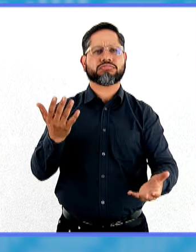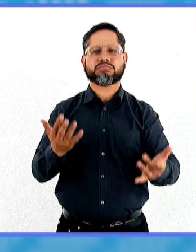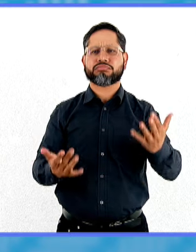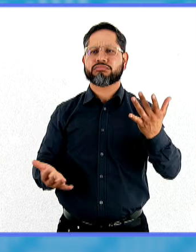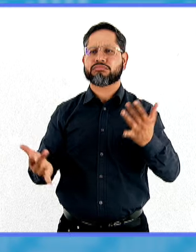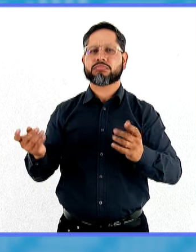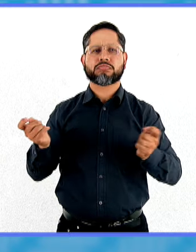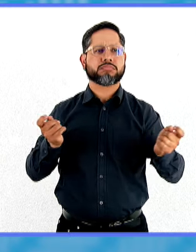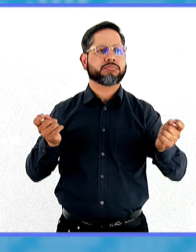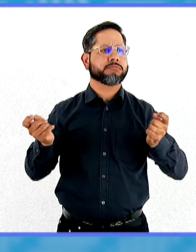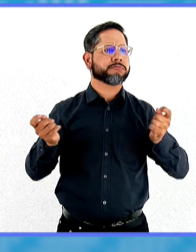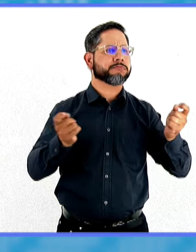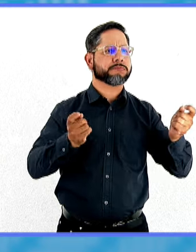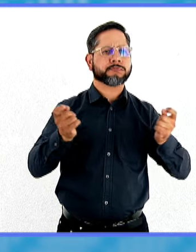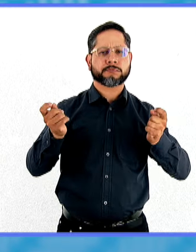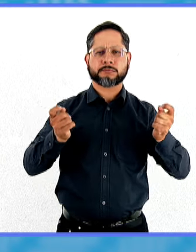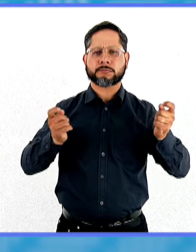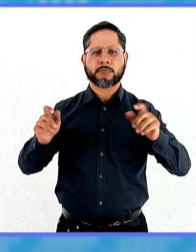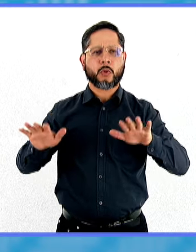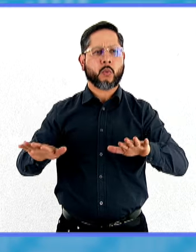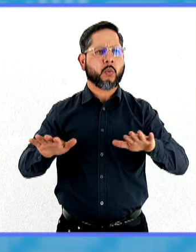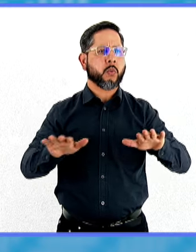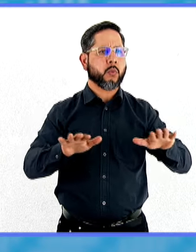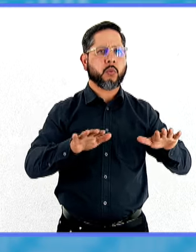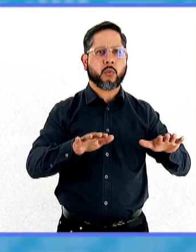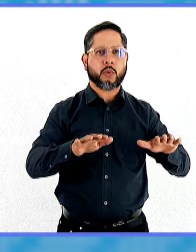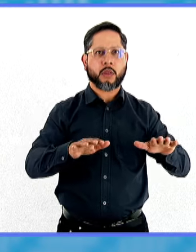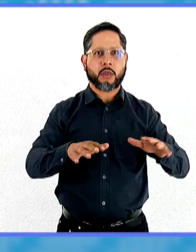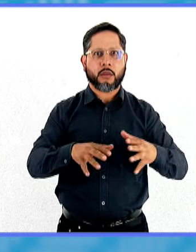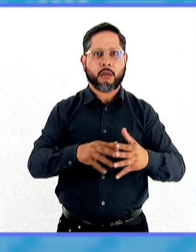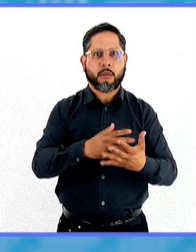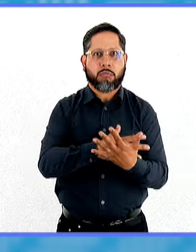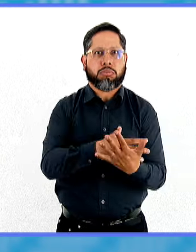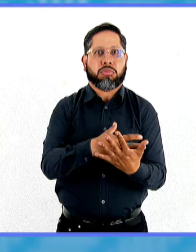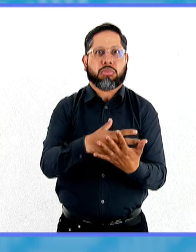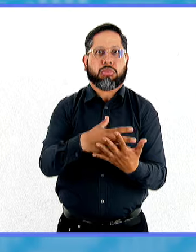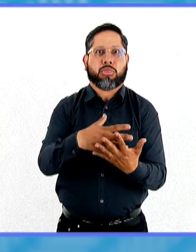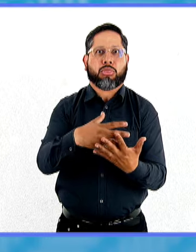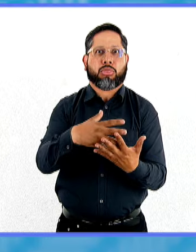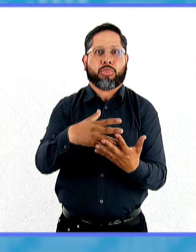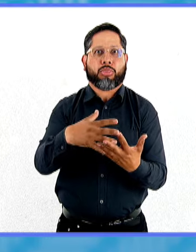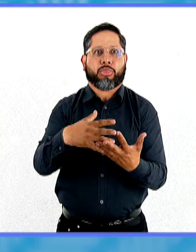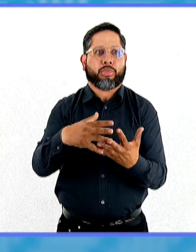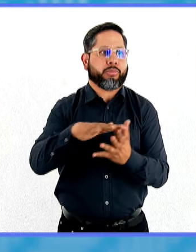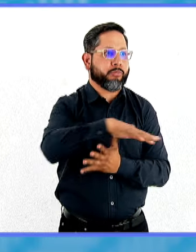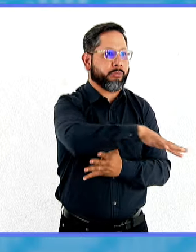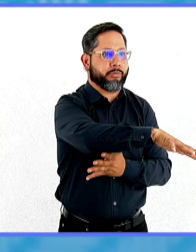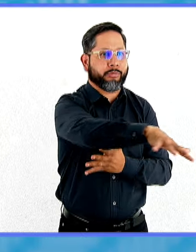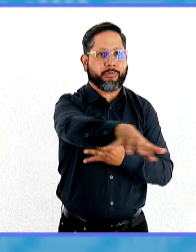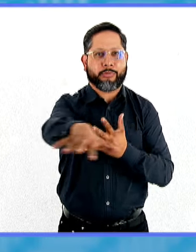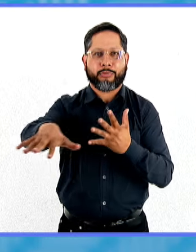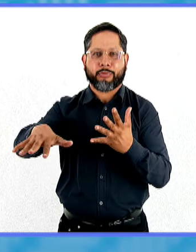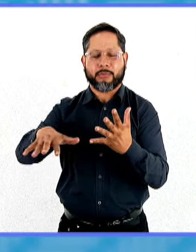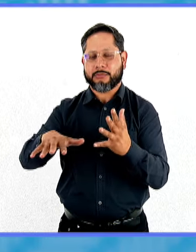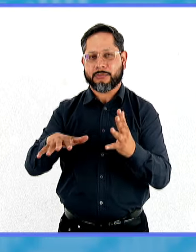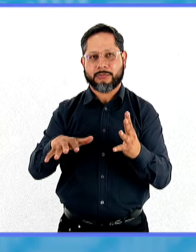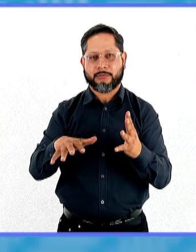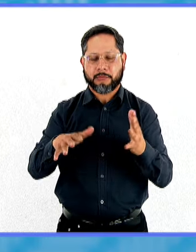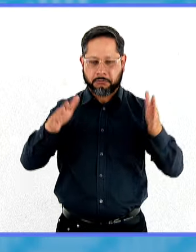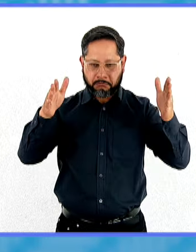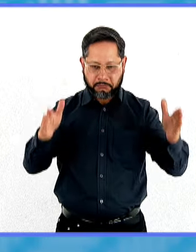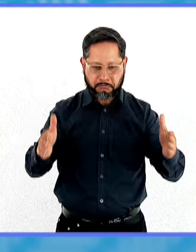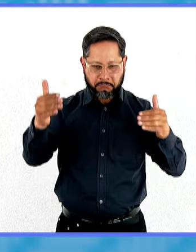de esa quema agropecuaria sin que esta se salga de control se escape y pueda generar un incendio mientras les escucho pienso en lo